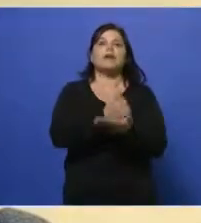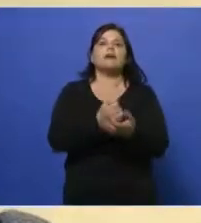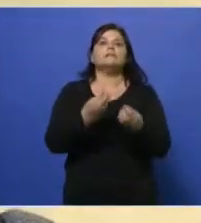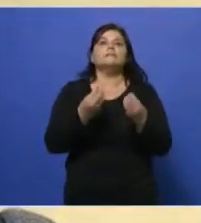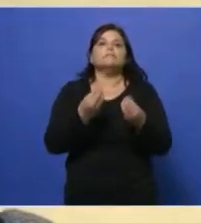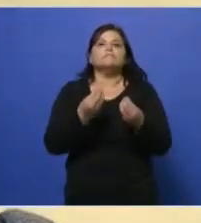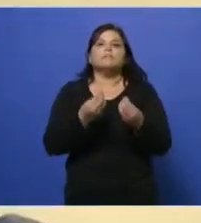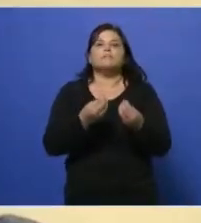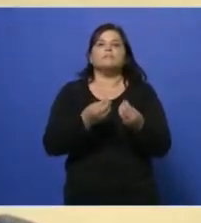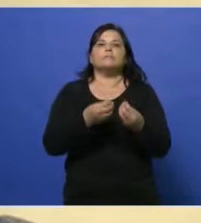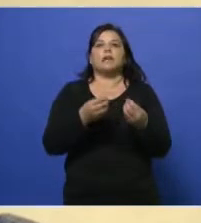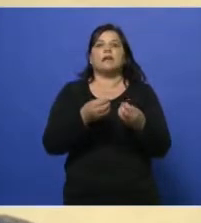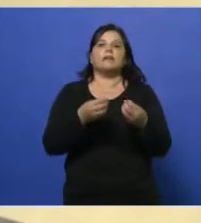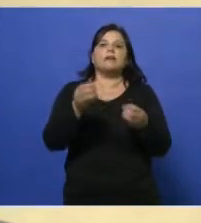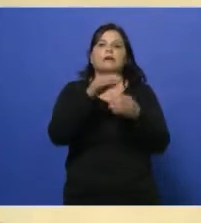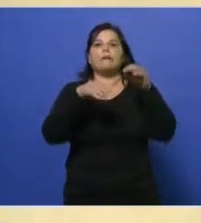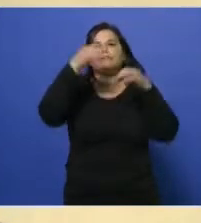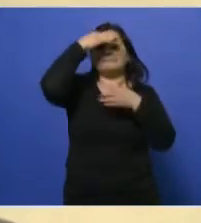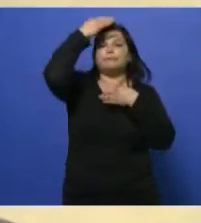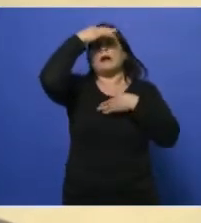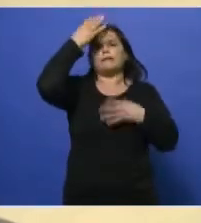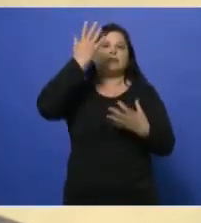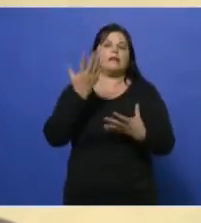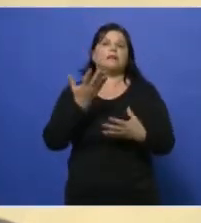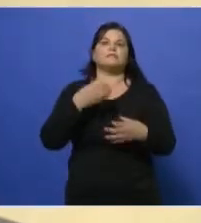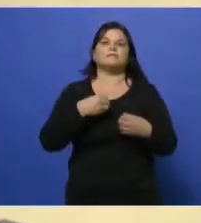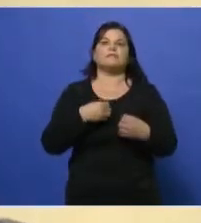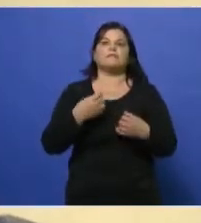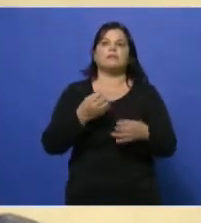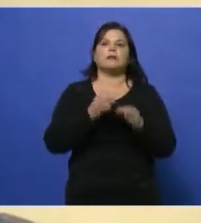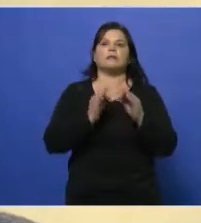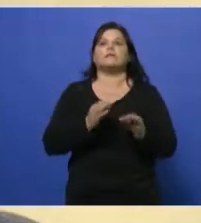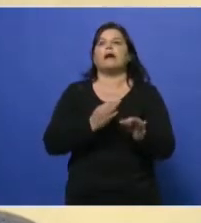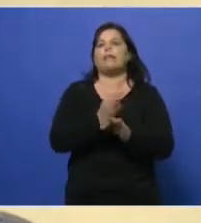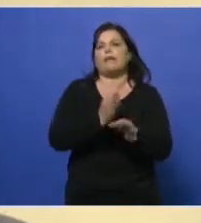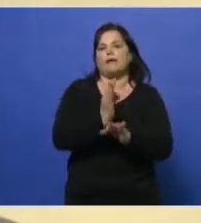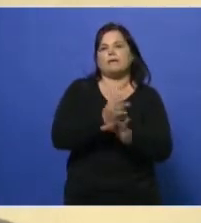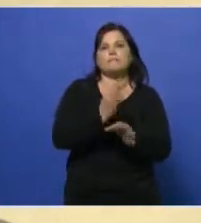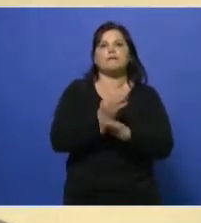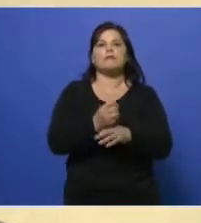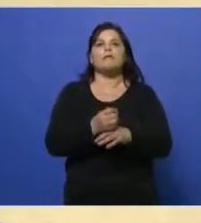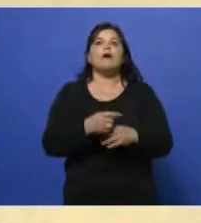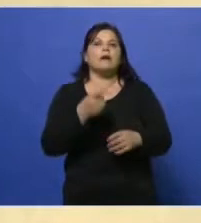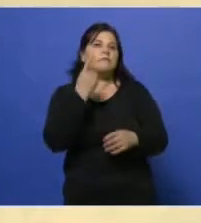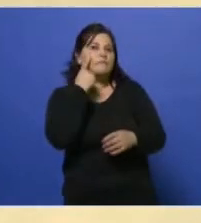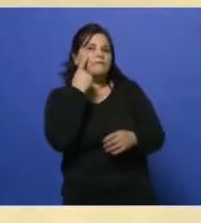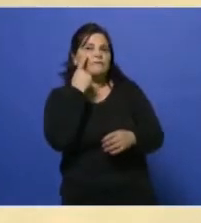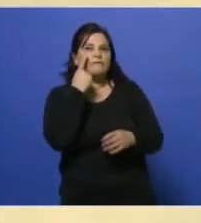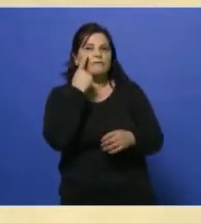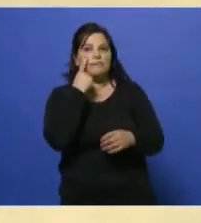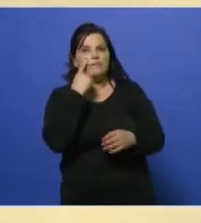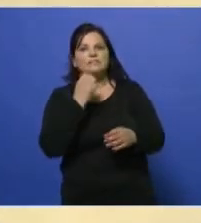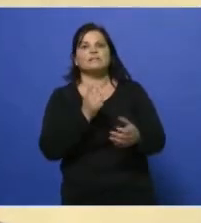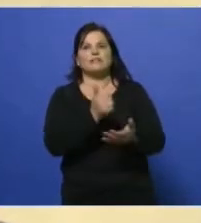elenco artístico, cultural, sino también el aspecto académico va a tener presencia en Villa María Viviciente, ya sea